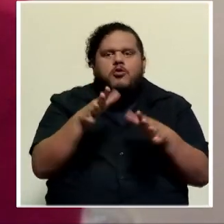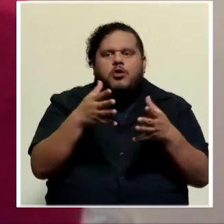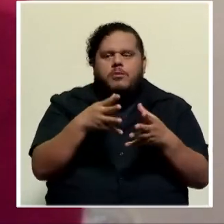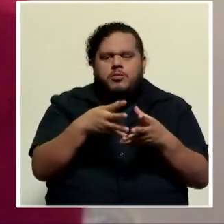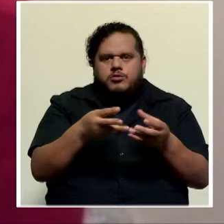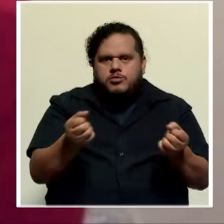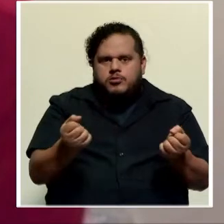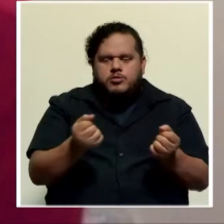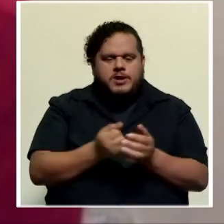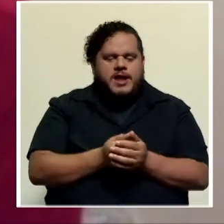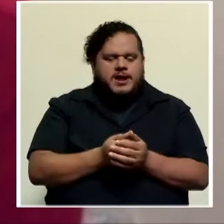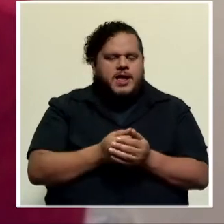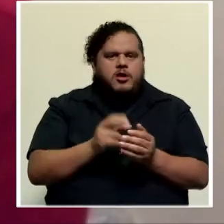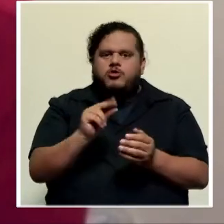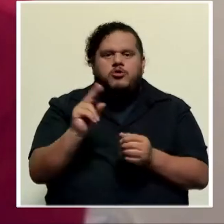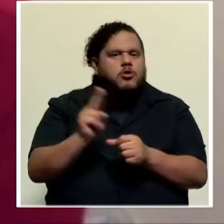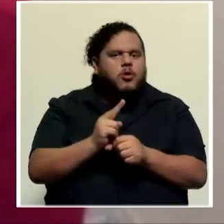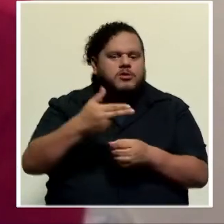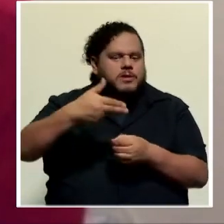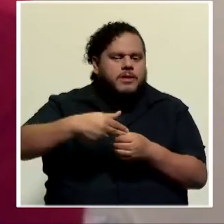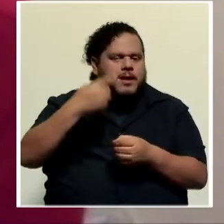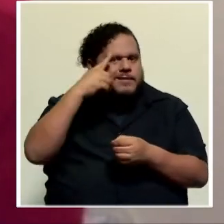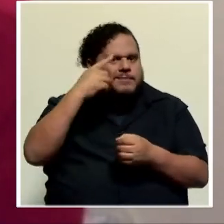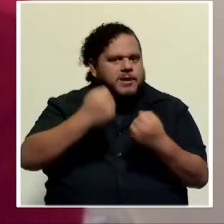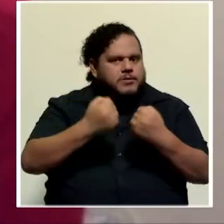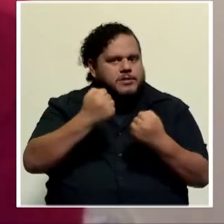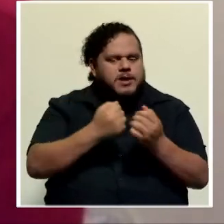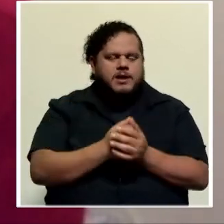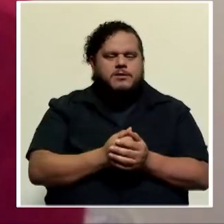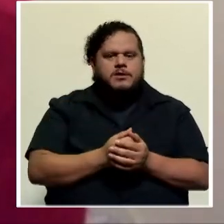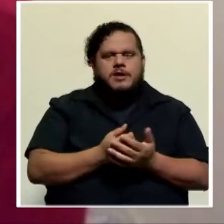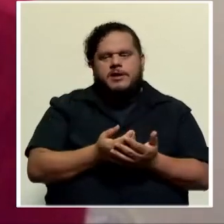tenido petróleo, ¿verdad? Eso es cuestión de